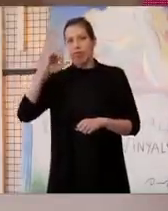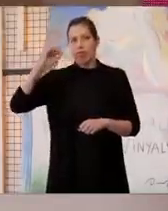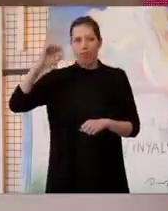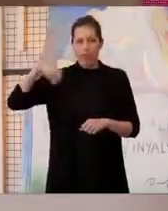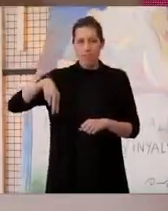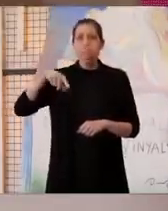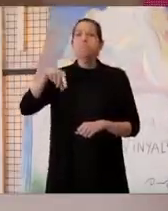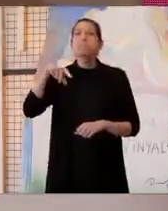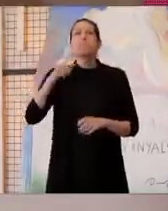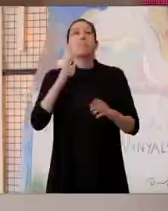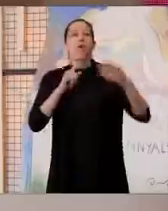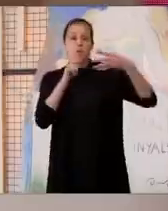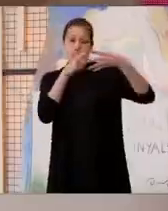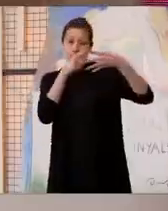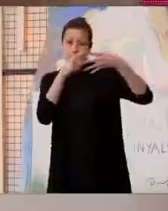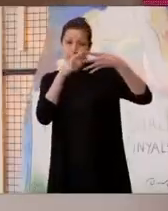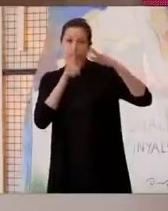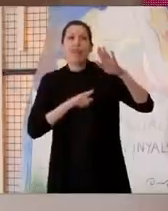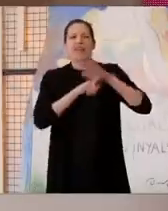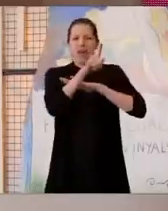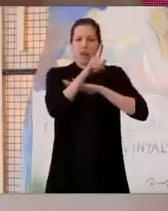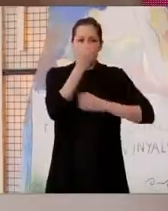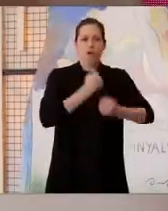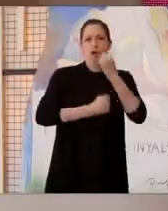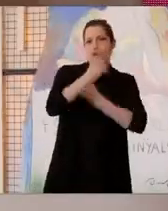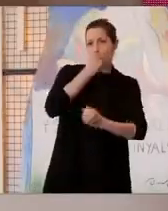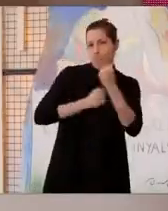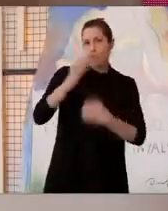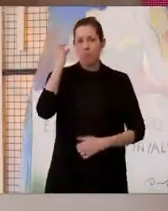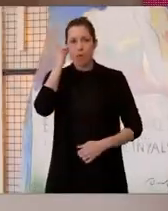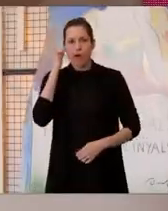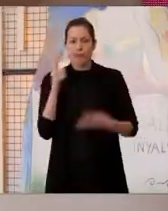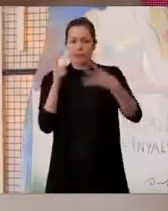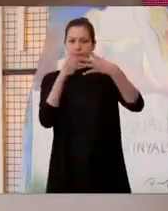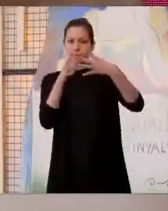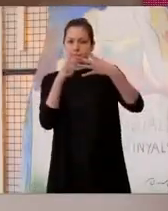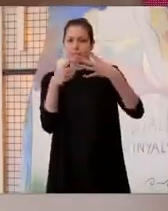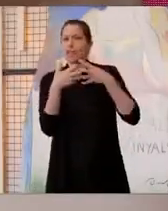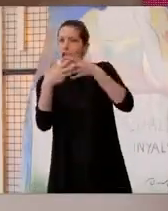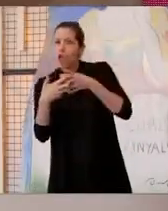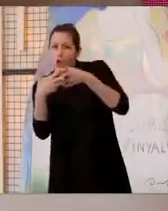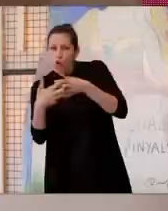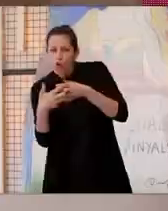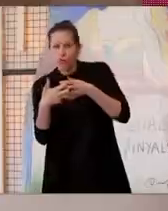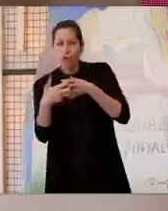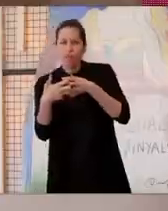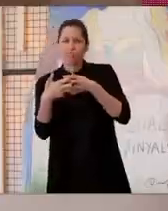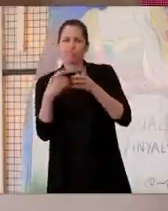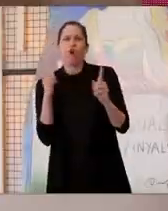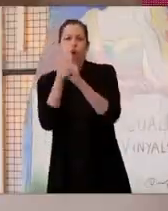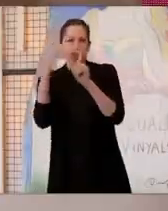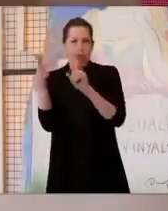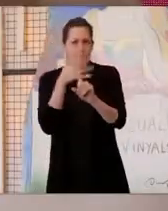económico la seguridad económica de las mujeres otro era la lucha contra la violencia